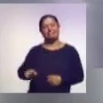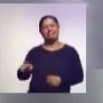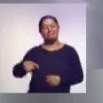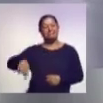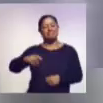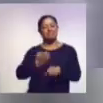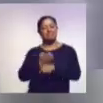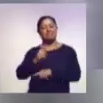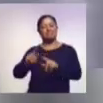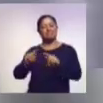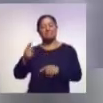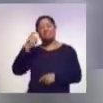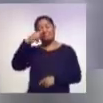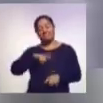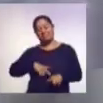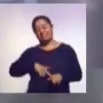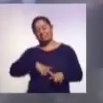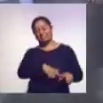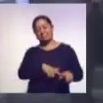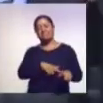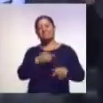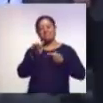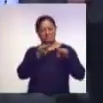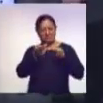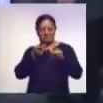y para seguirse preparando.